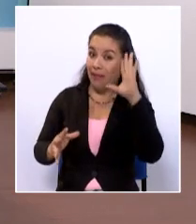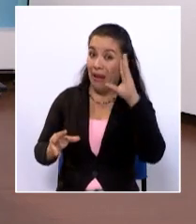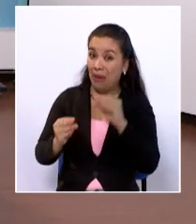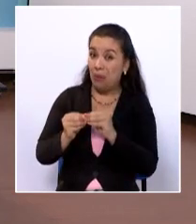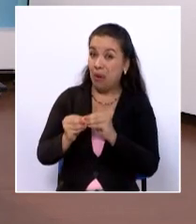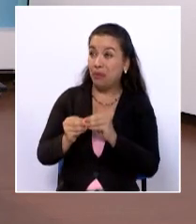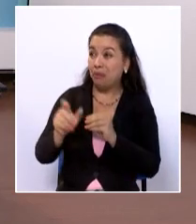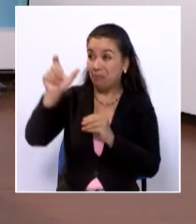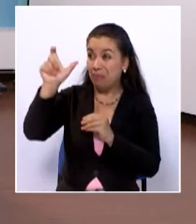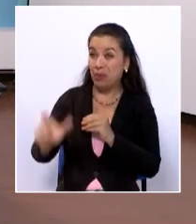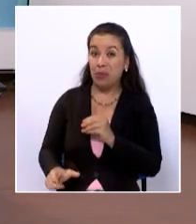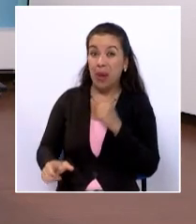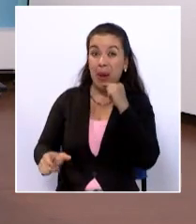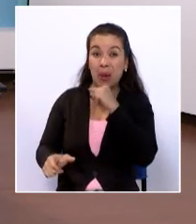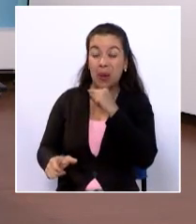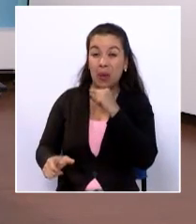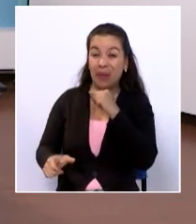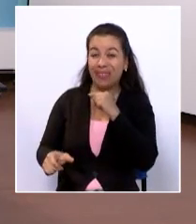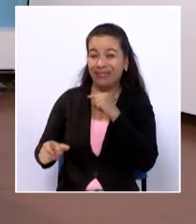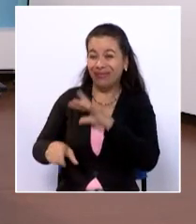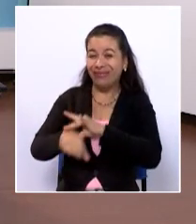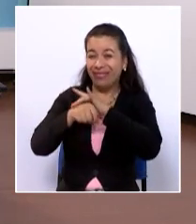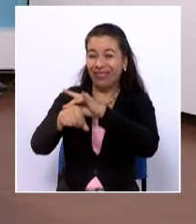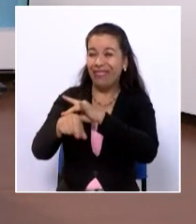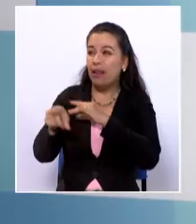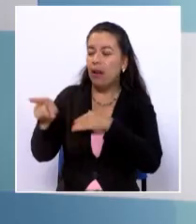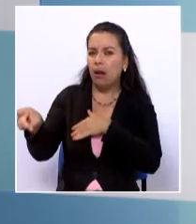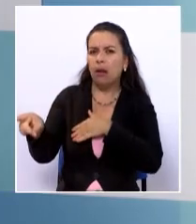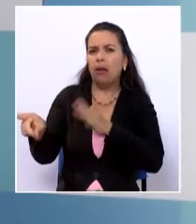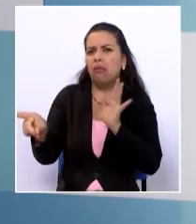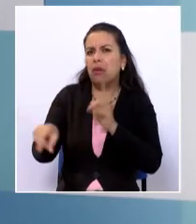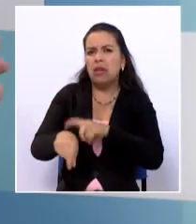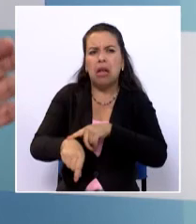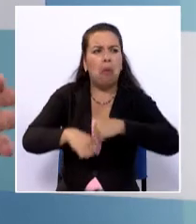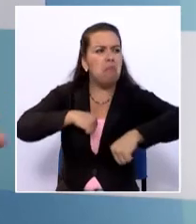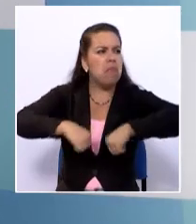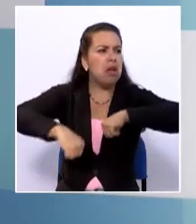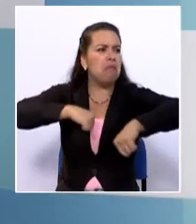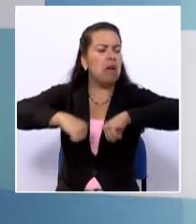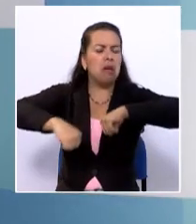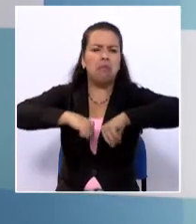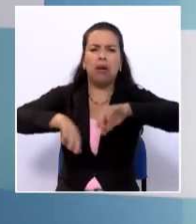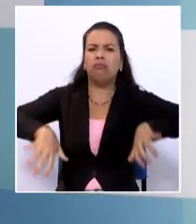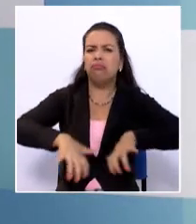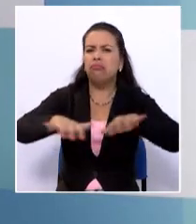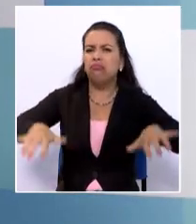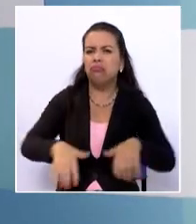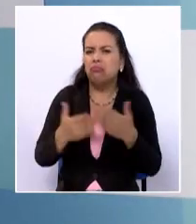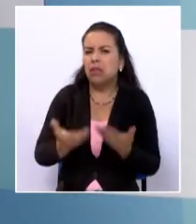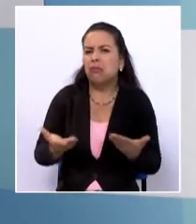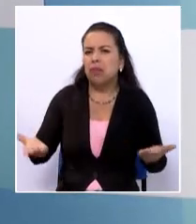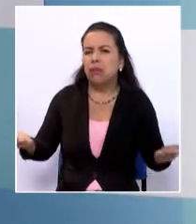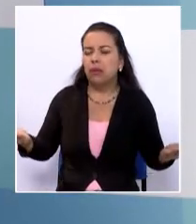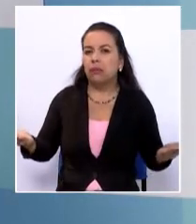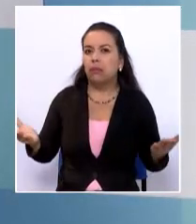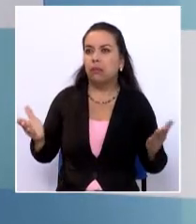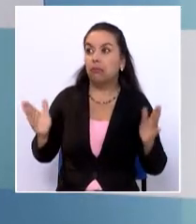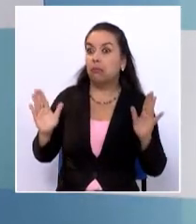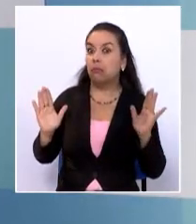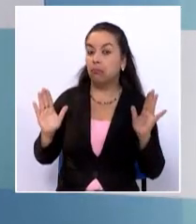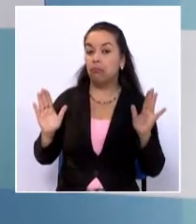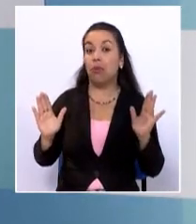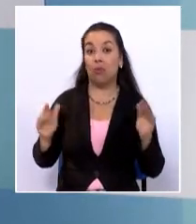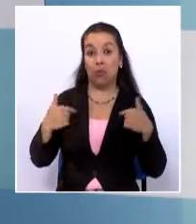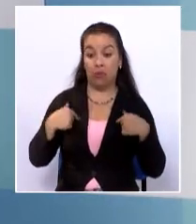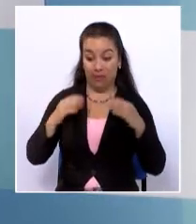doctor ross cuando el aula que nosotros utilizamos mucho el tiempo y nos de dinero para muchas cosas es cierto pero cuando son cuando